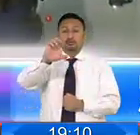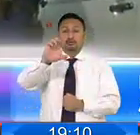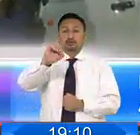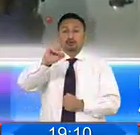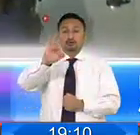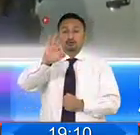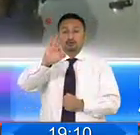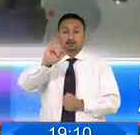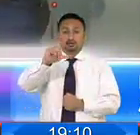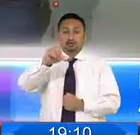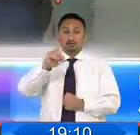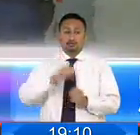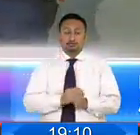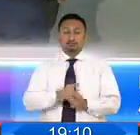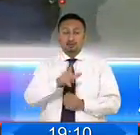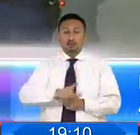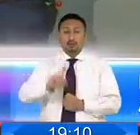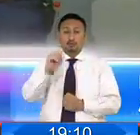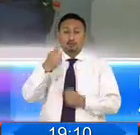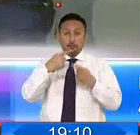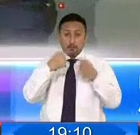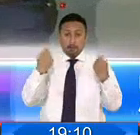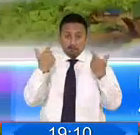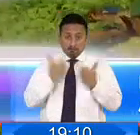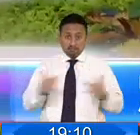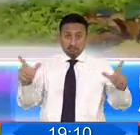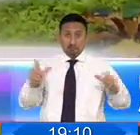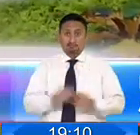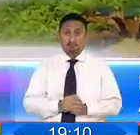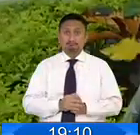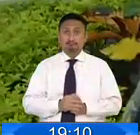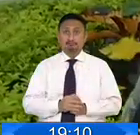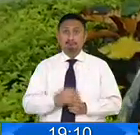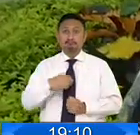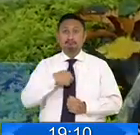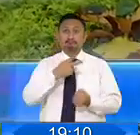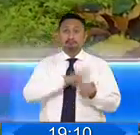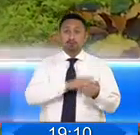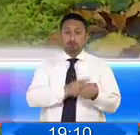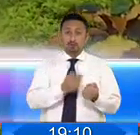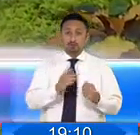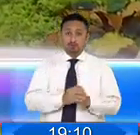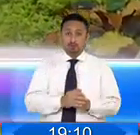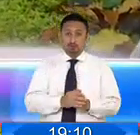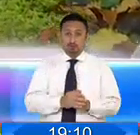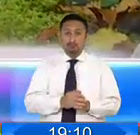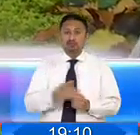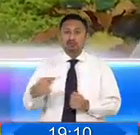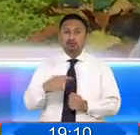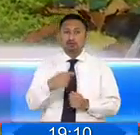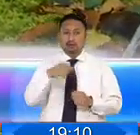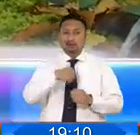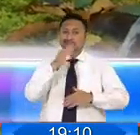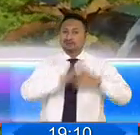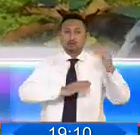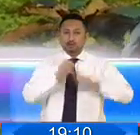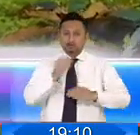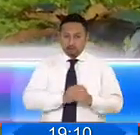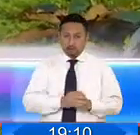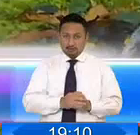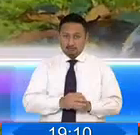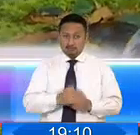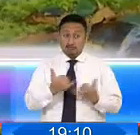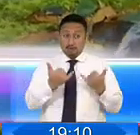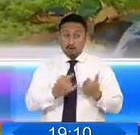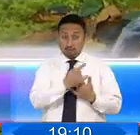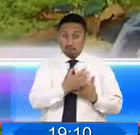lunes 1 de marzo iba a recuperar su libertad. Mi sobrino estaba por un caso que era inocente y que es injusto